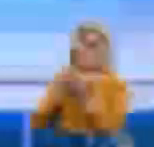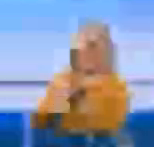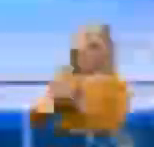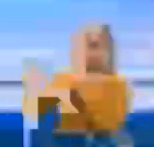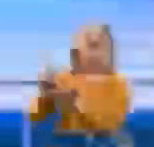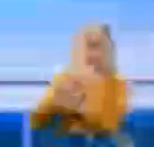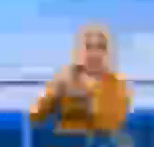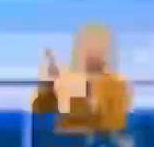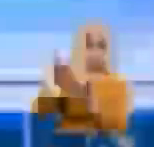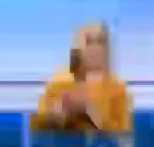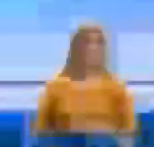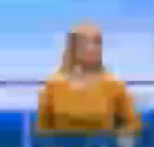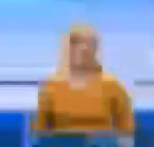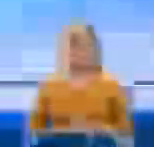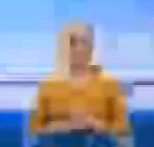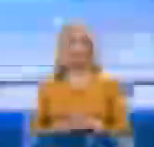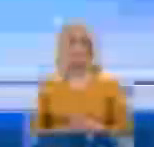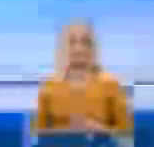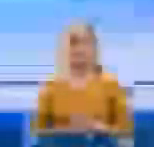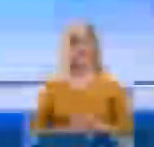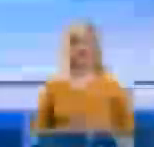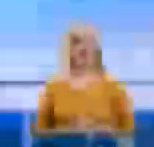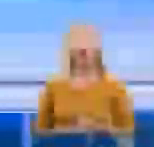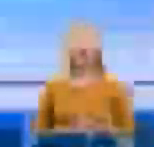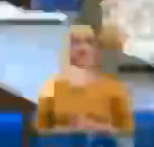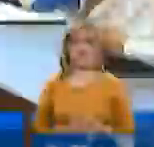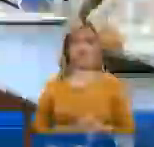para realizar los desembolsos atrasados.